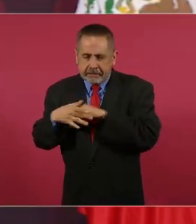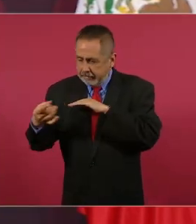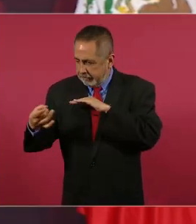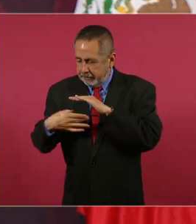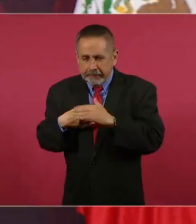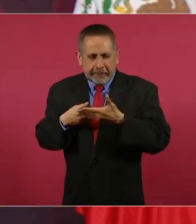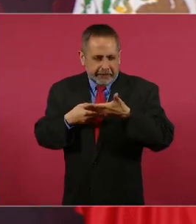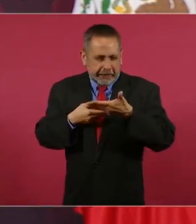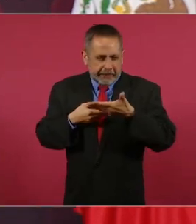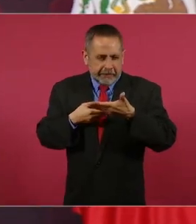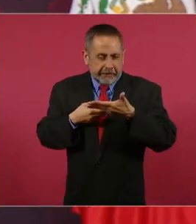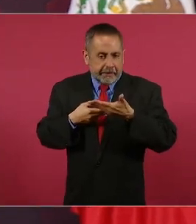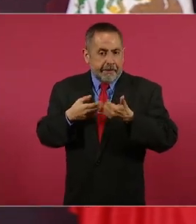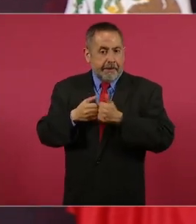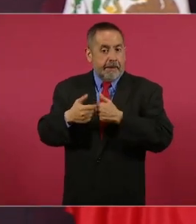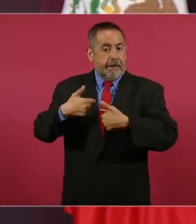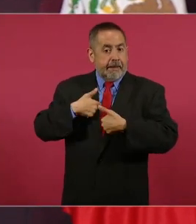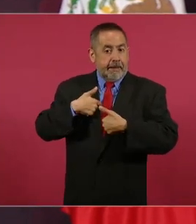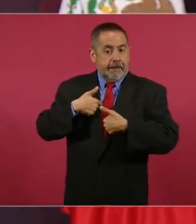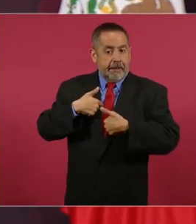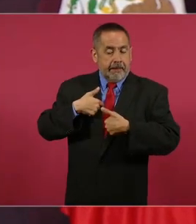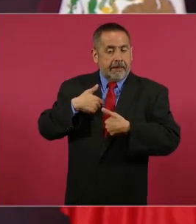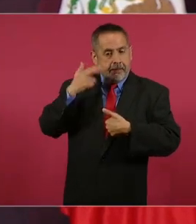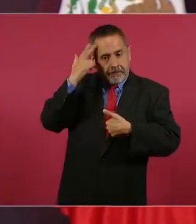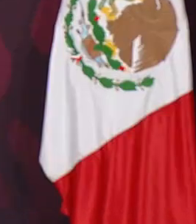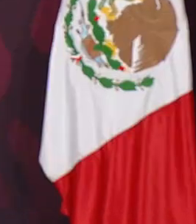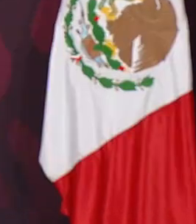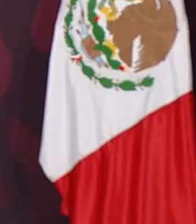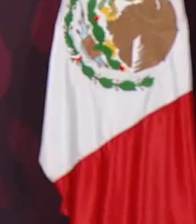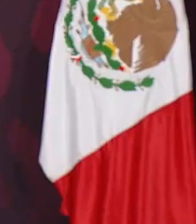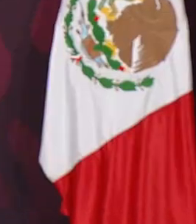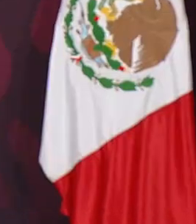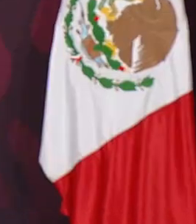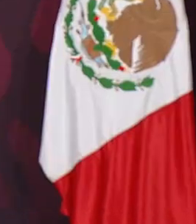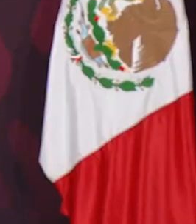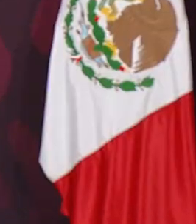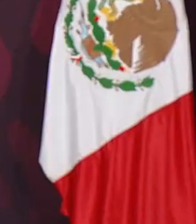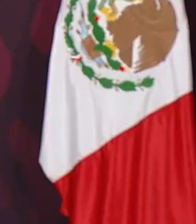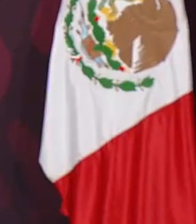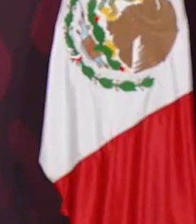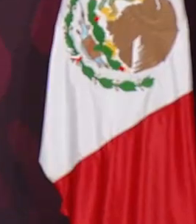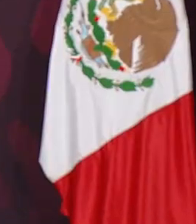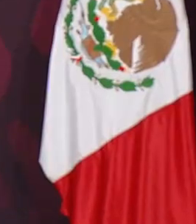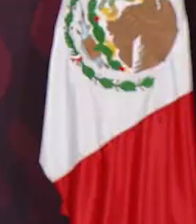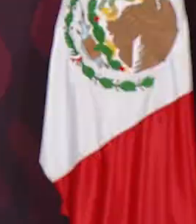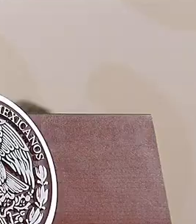en clave a Manuel, digo a Porfirio, a su compadre.